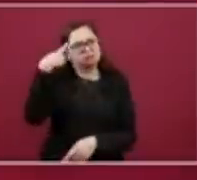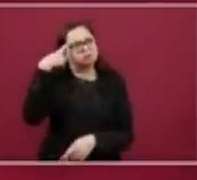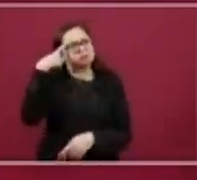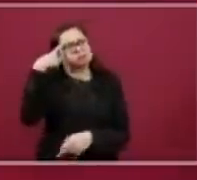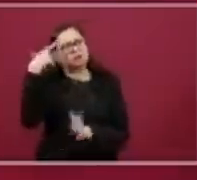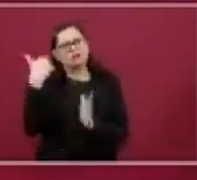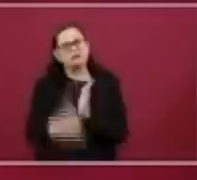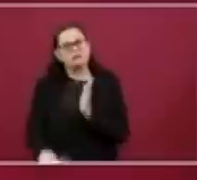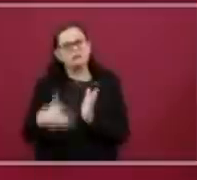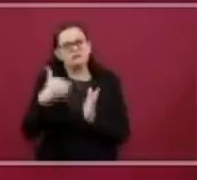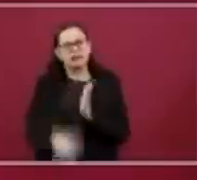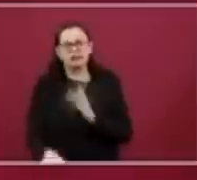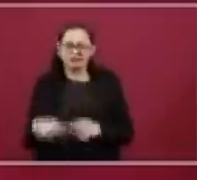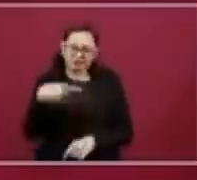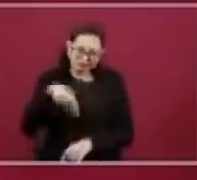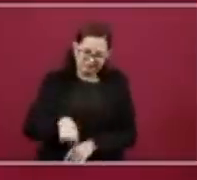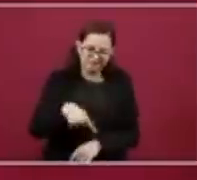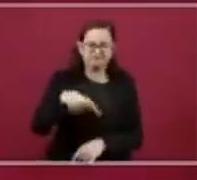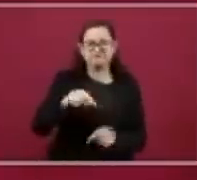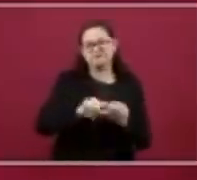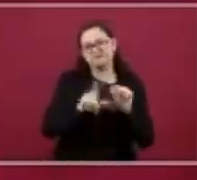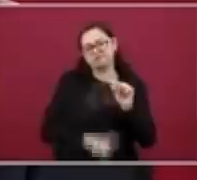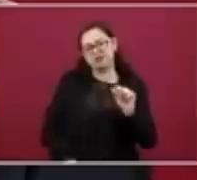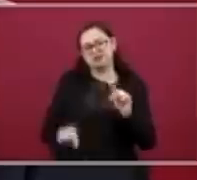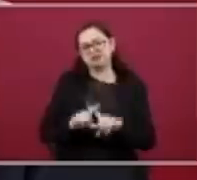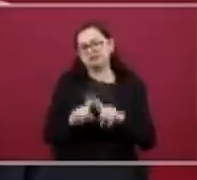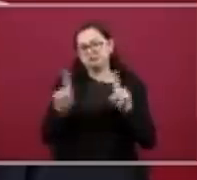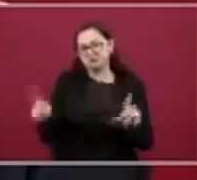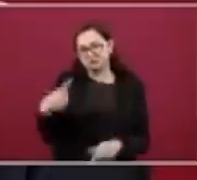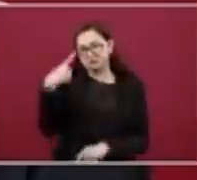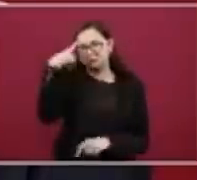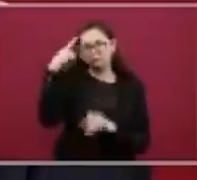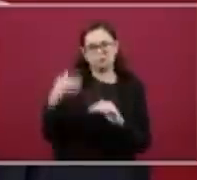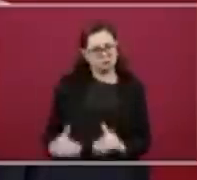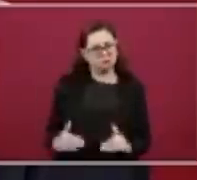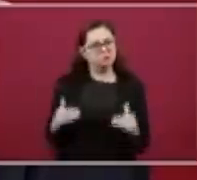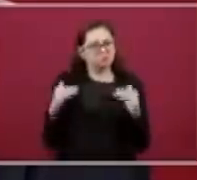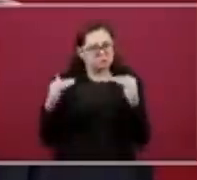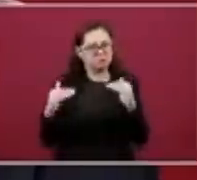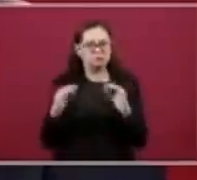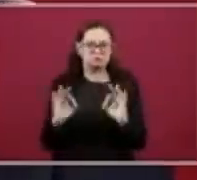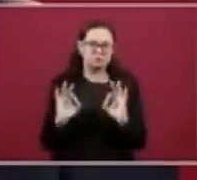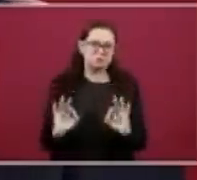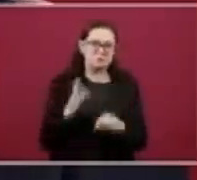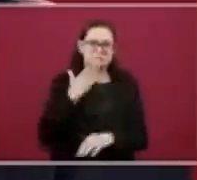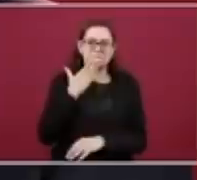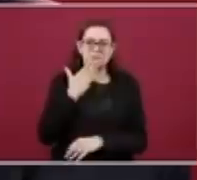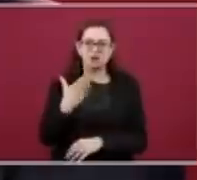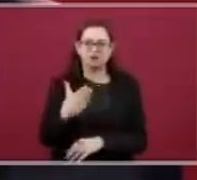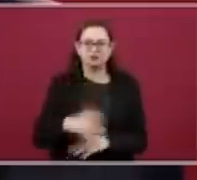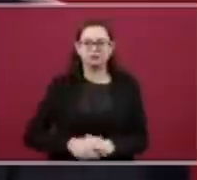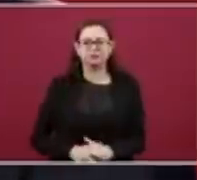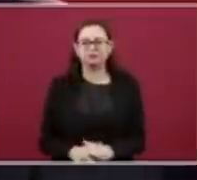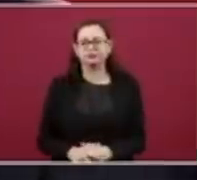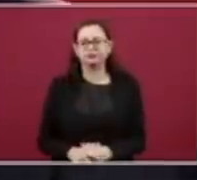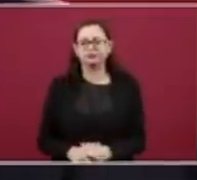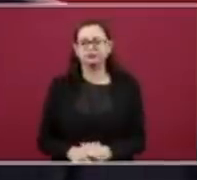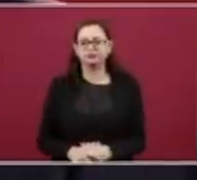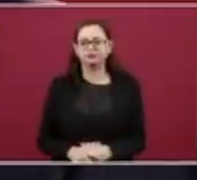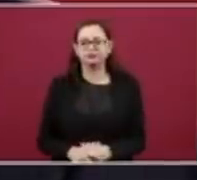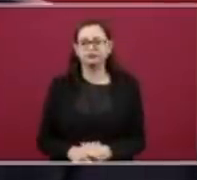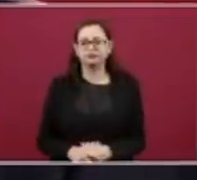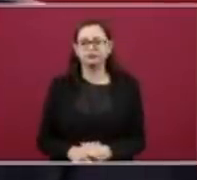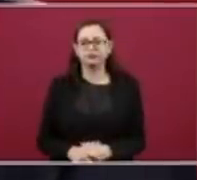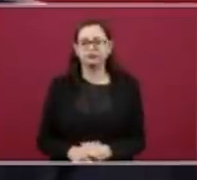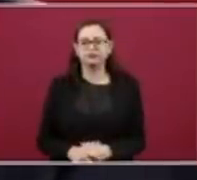el que tenemos actualmente en México. Entonces, es